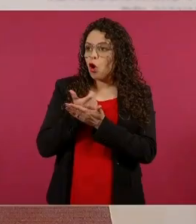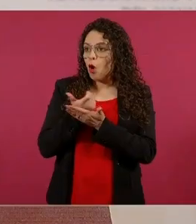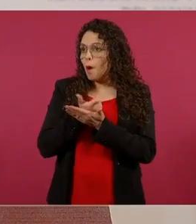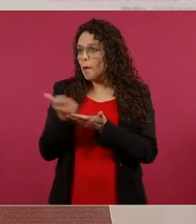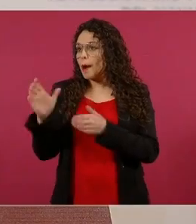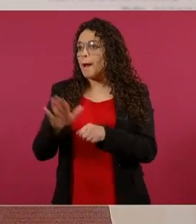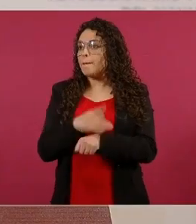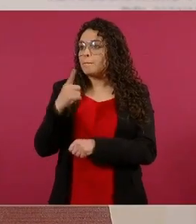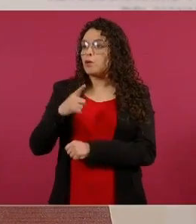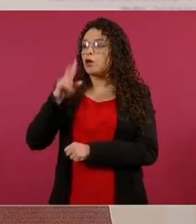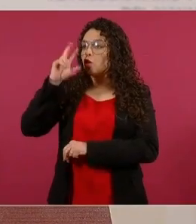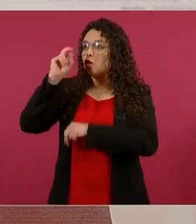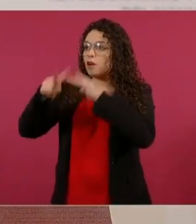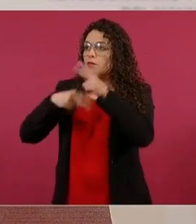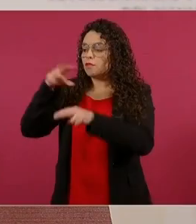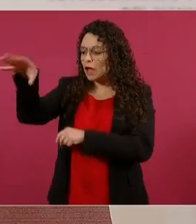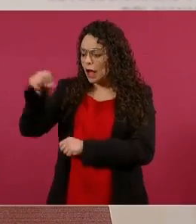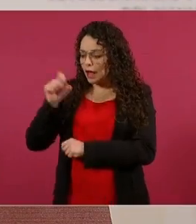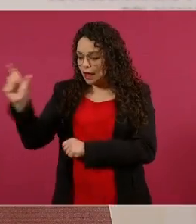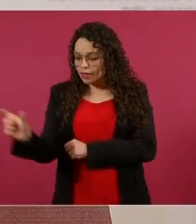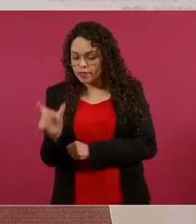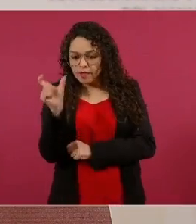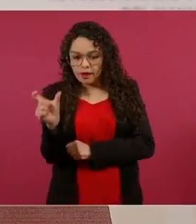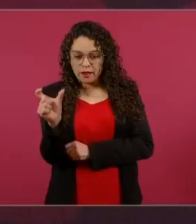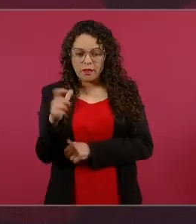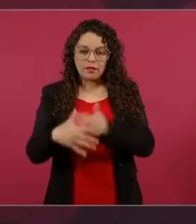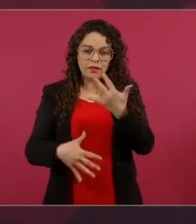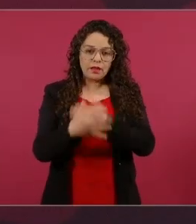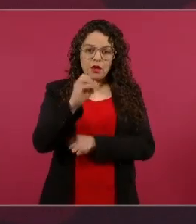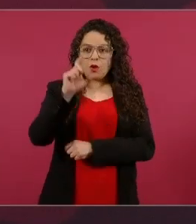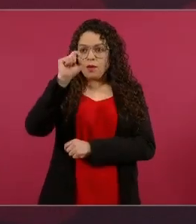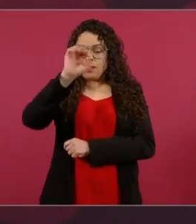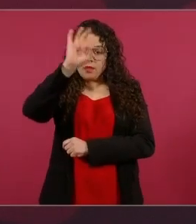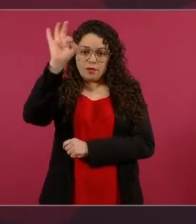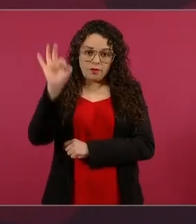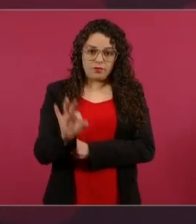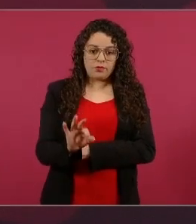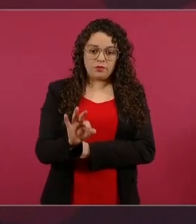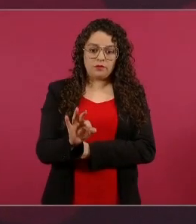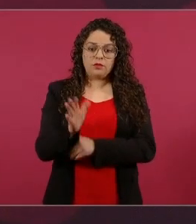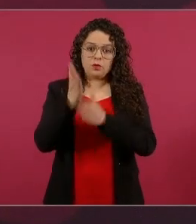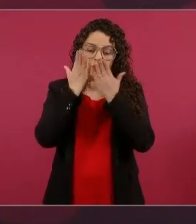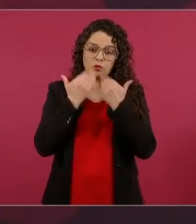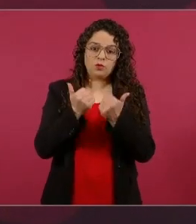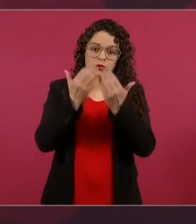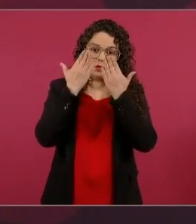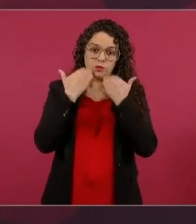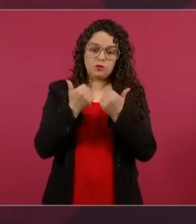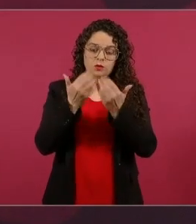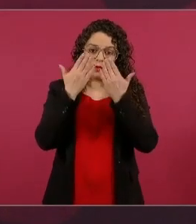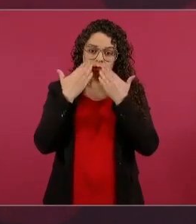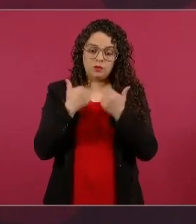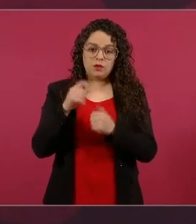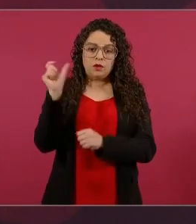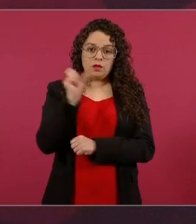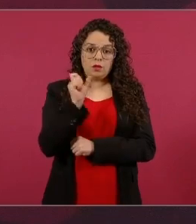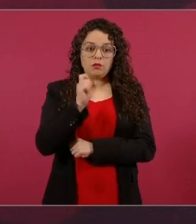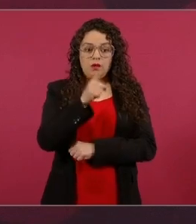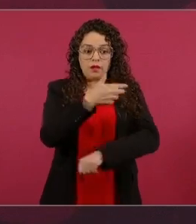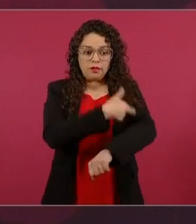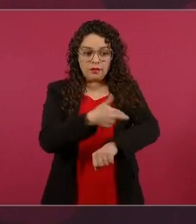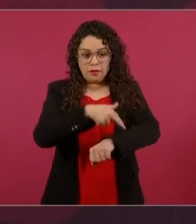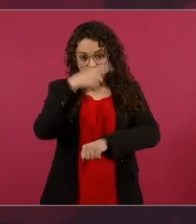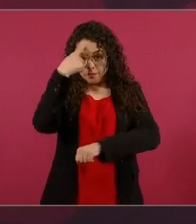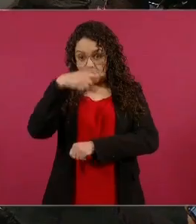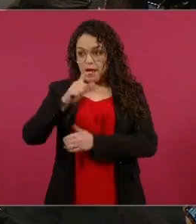un cerca de un 15 un 20% de inasistencia cada vez que se va a llevar a cabo un proceso de pago ya sea por órdenes de